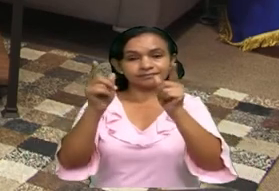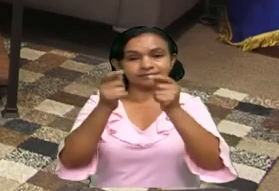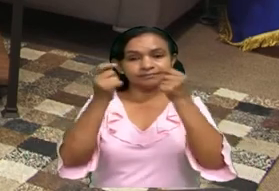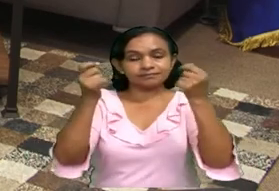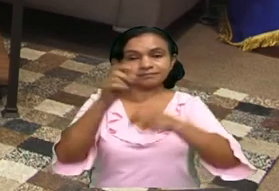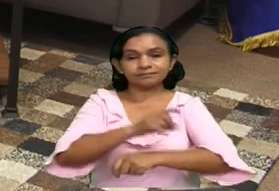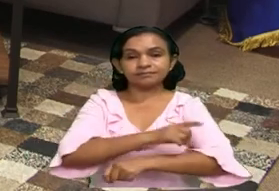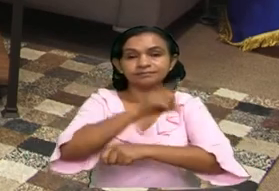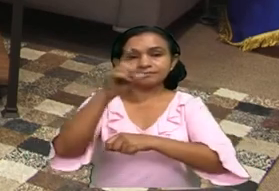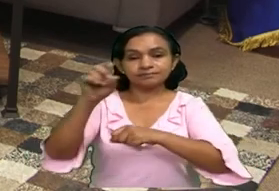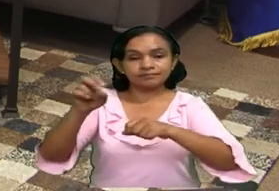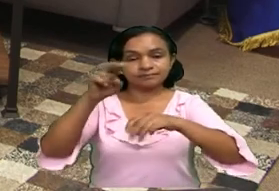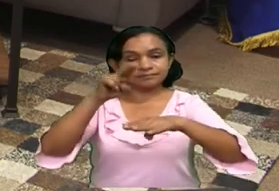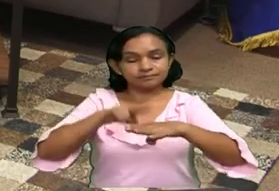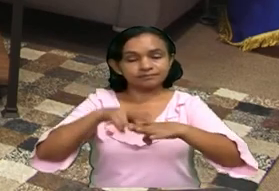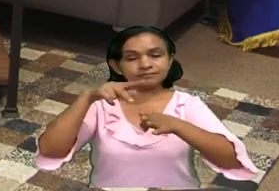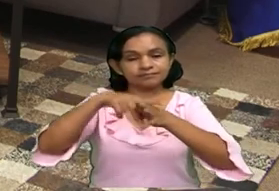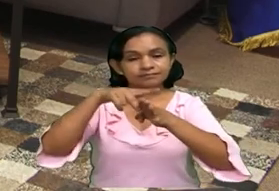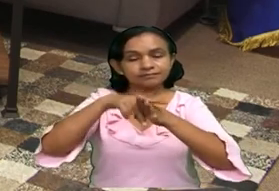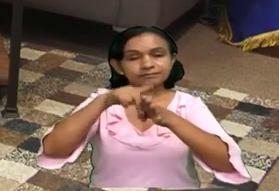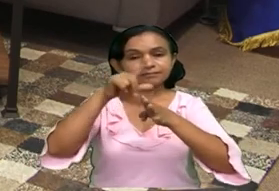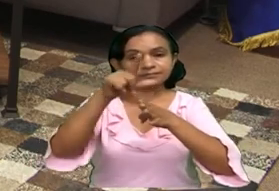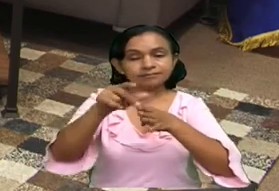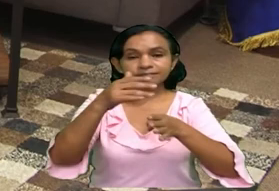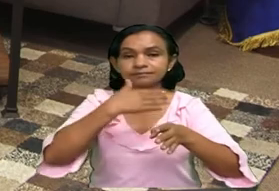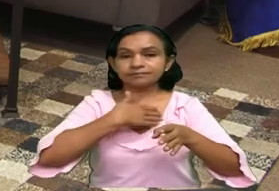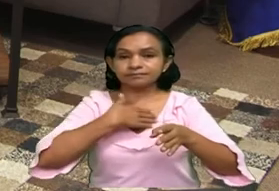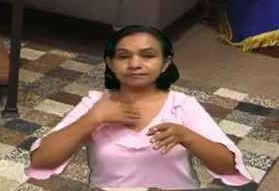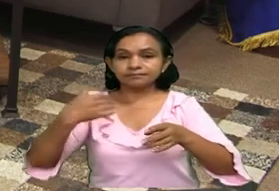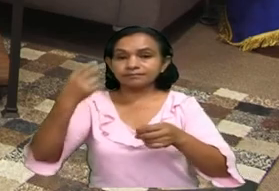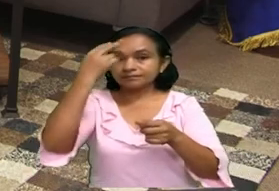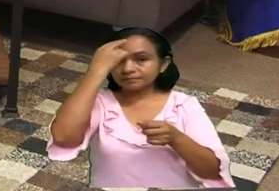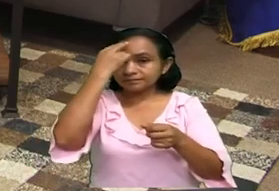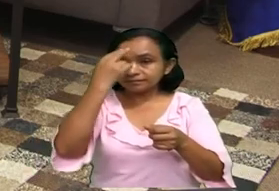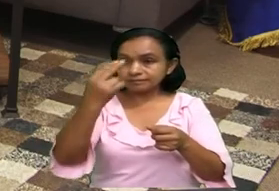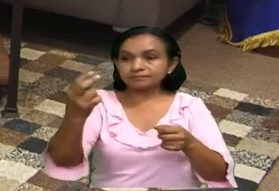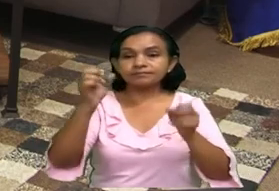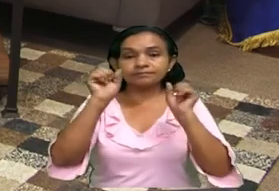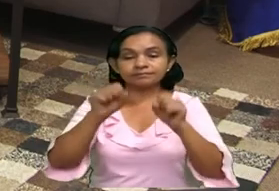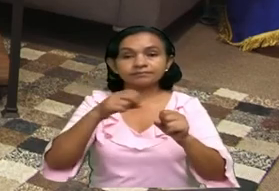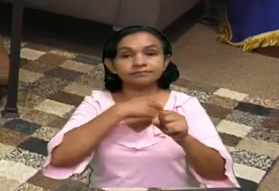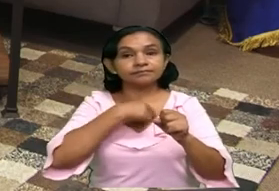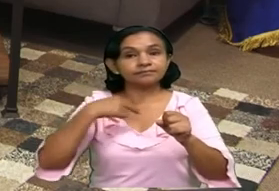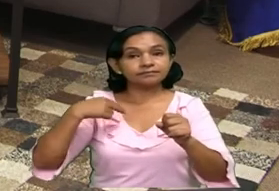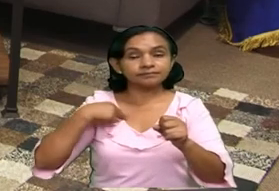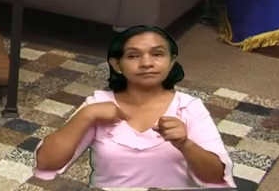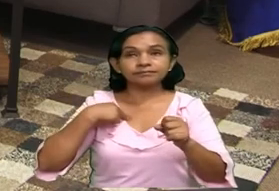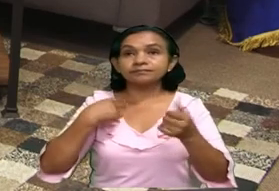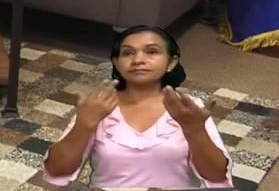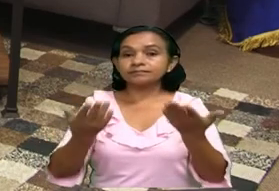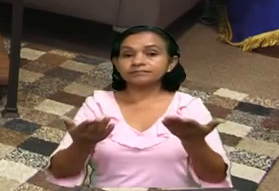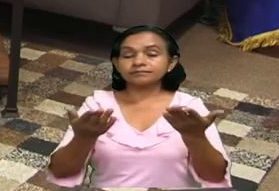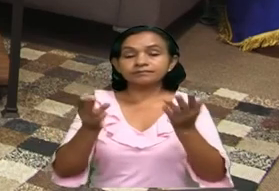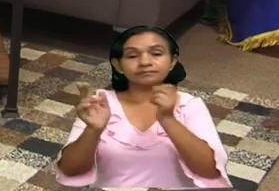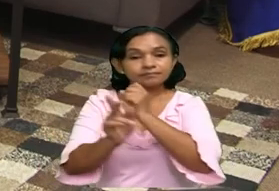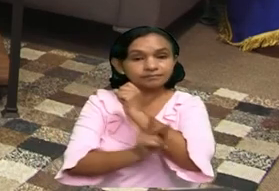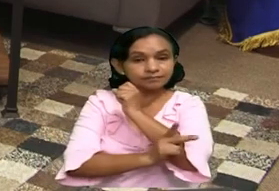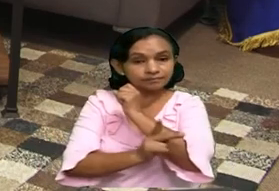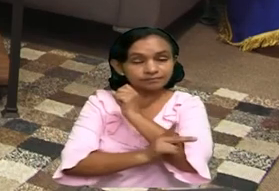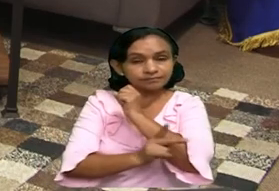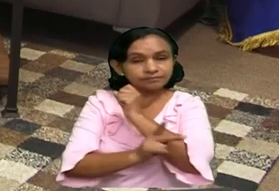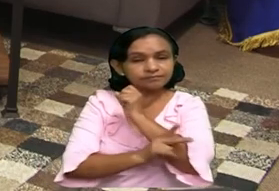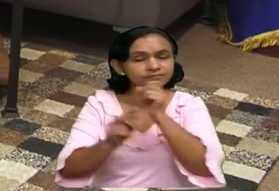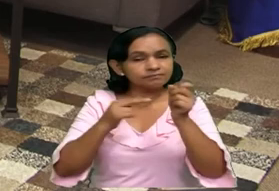el Día Nacional del Campesino, y qué mejor homenaje que hacen los campesinos a la patria, que